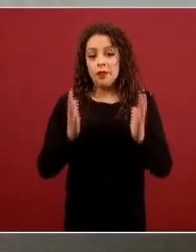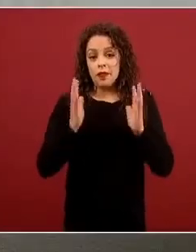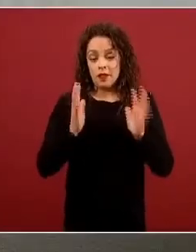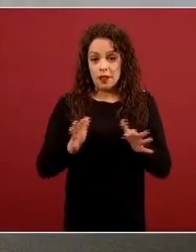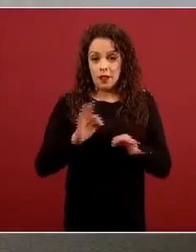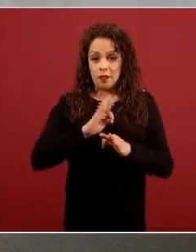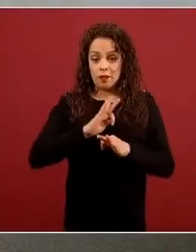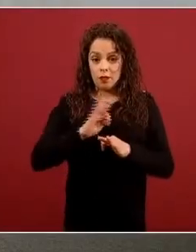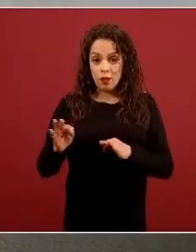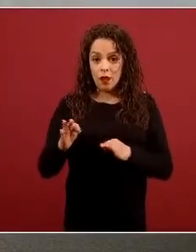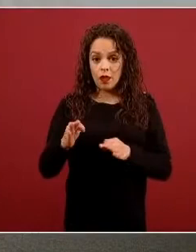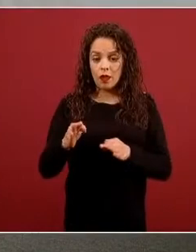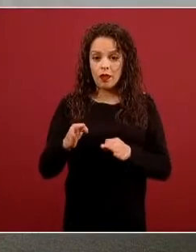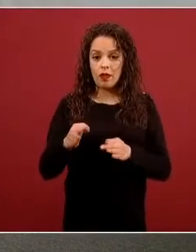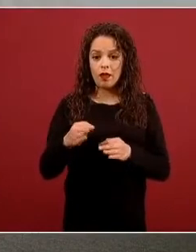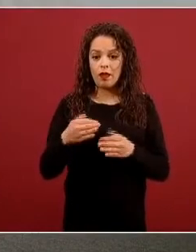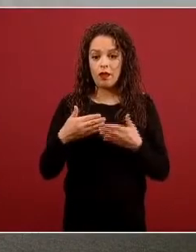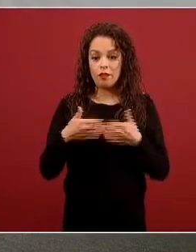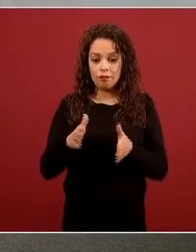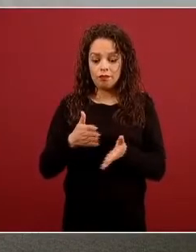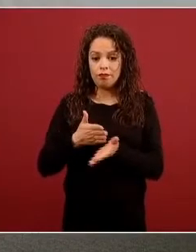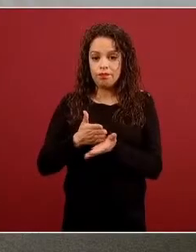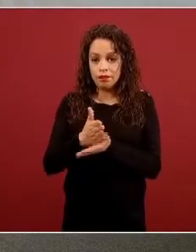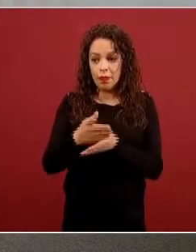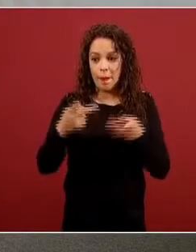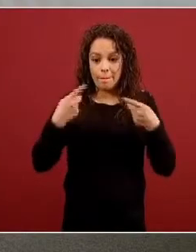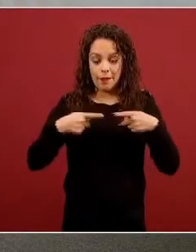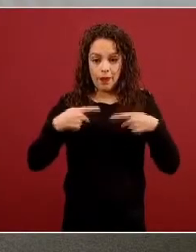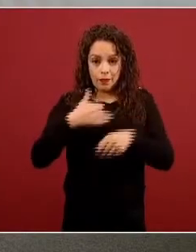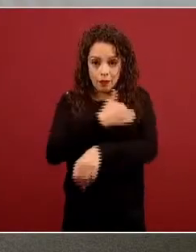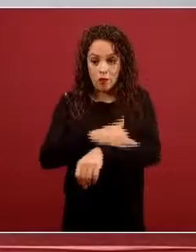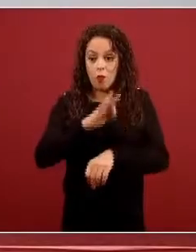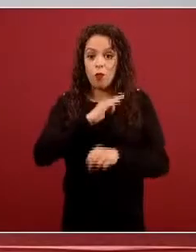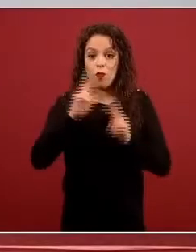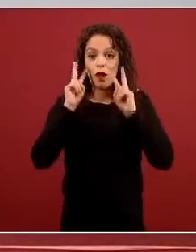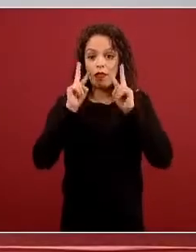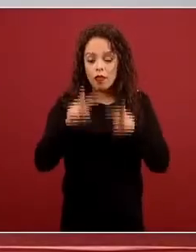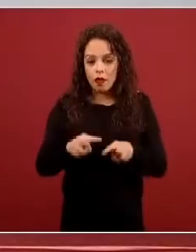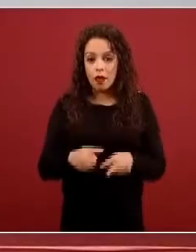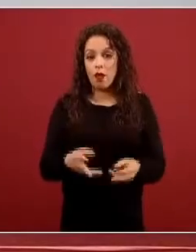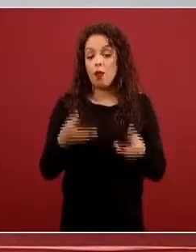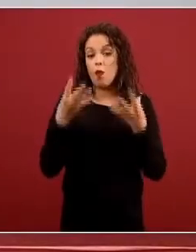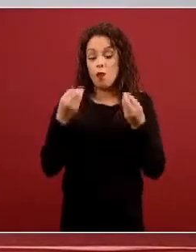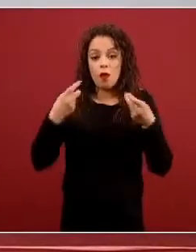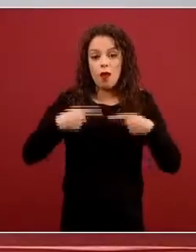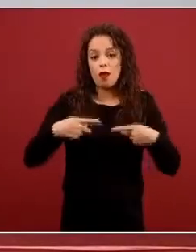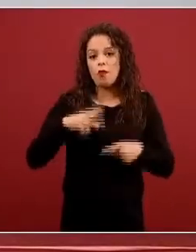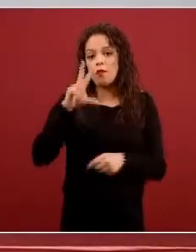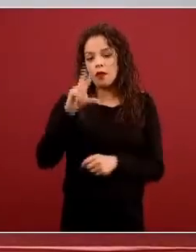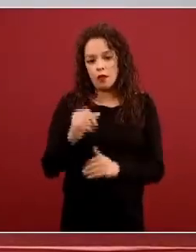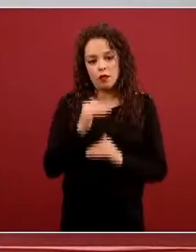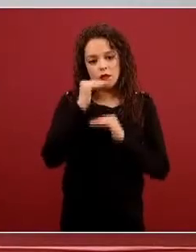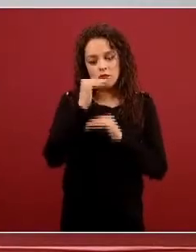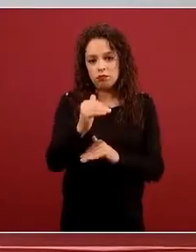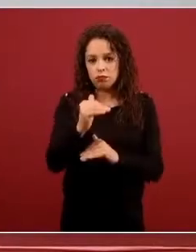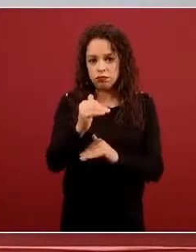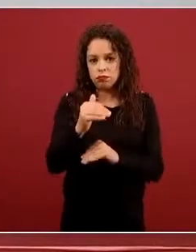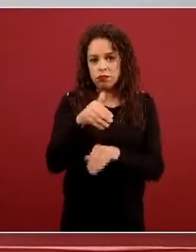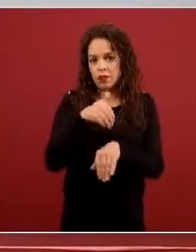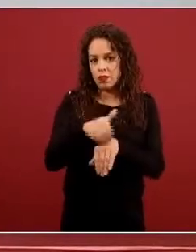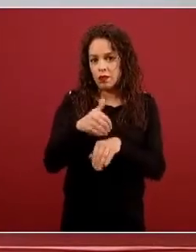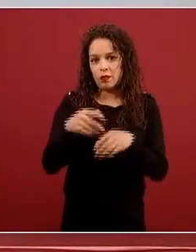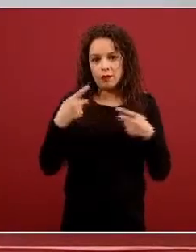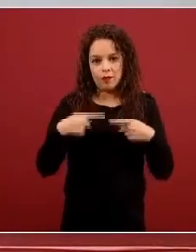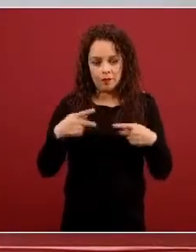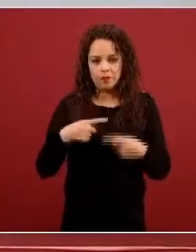acceso de los familiares, limitar el número de familiares que lo pueden hacer. Esta limitación es para disminuir,